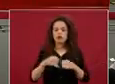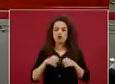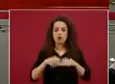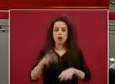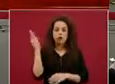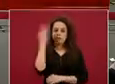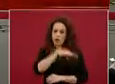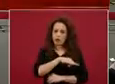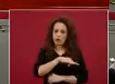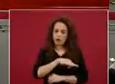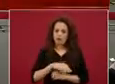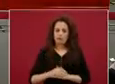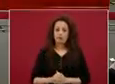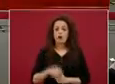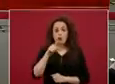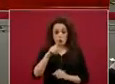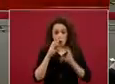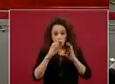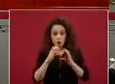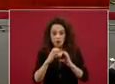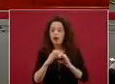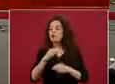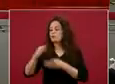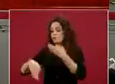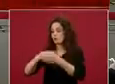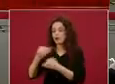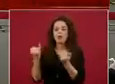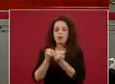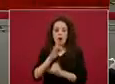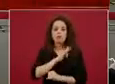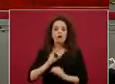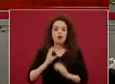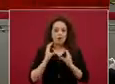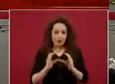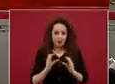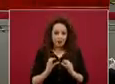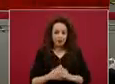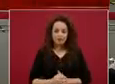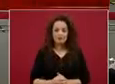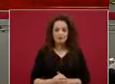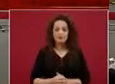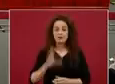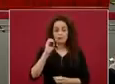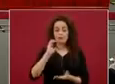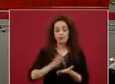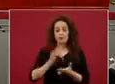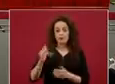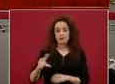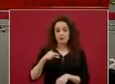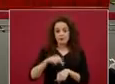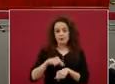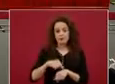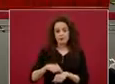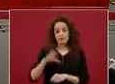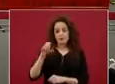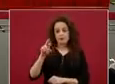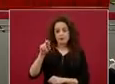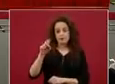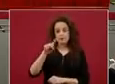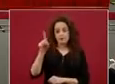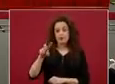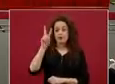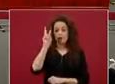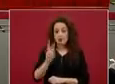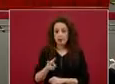gracias. Muchas gracias, doctor Ricardo Cortés. Pues es alentador ver que ya tenemos un